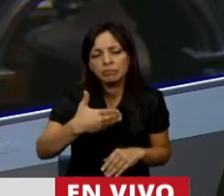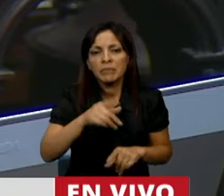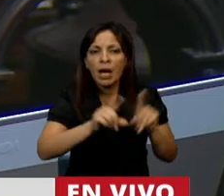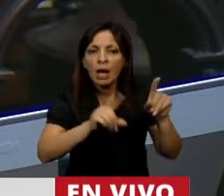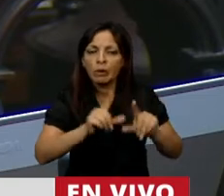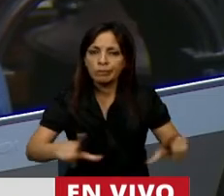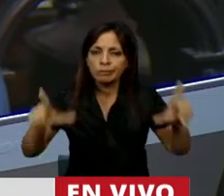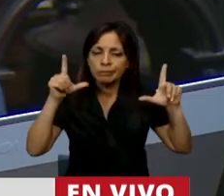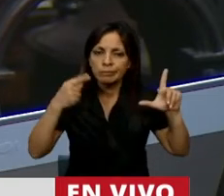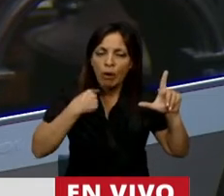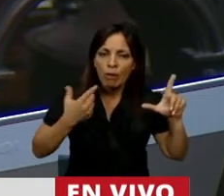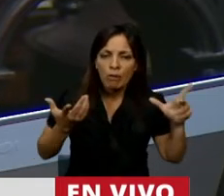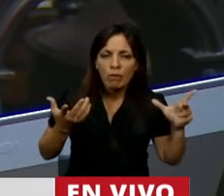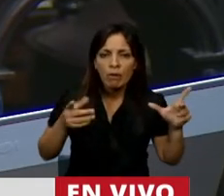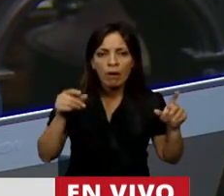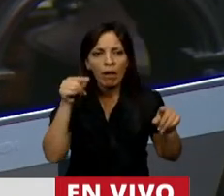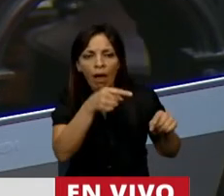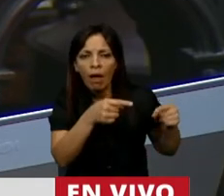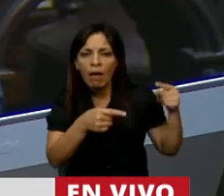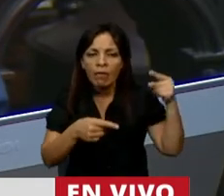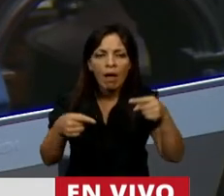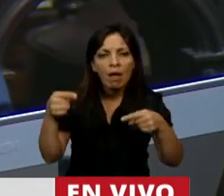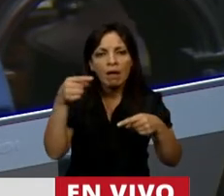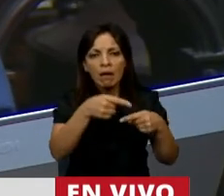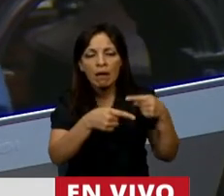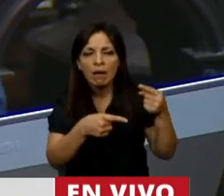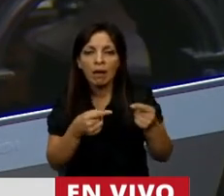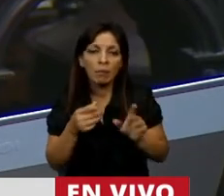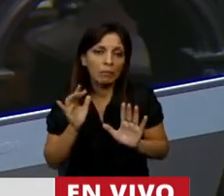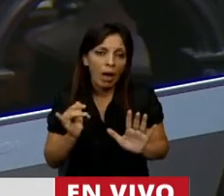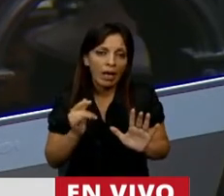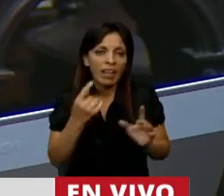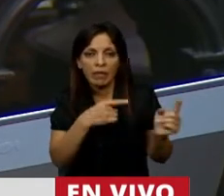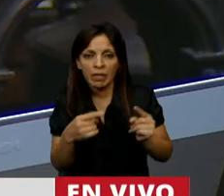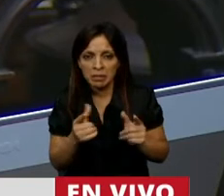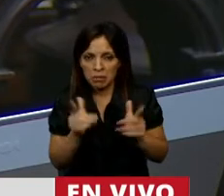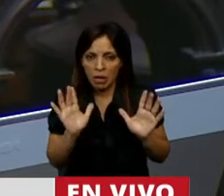escrachados de uno u otro lado, porque en eso no ha habido demasiadas diferencias.